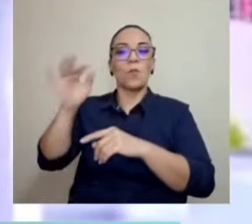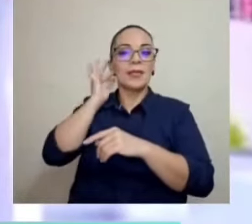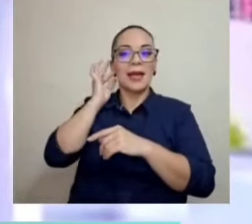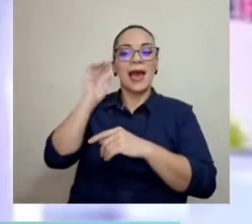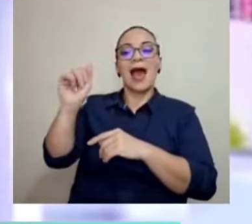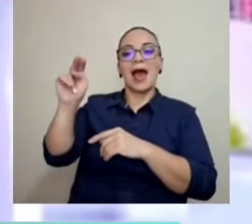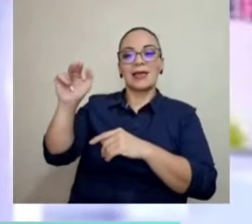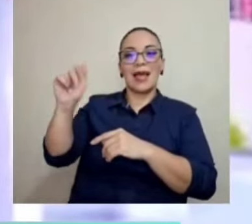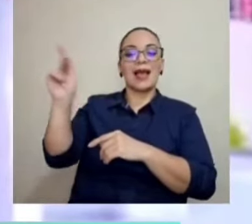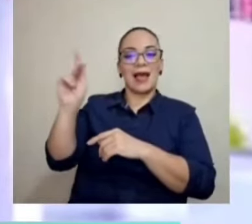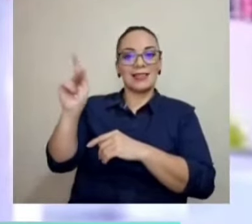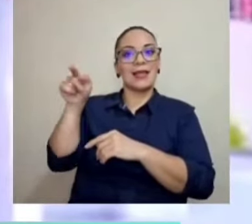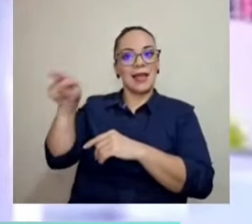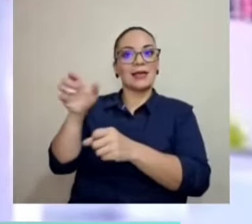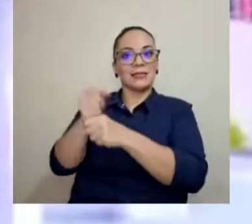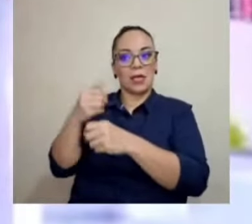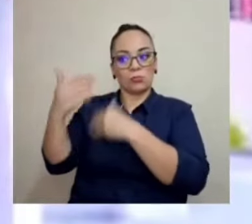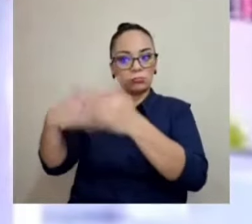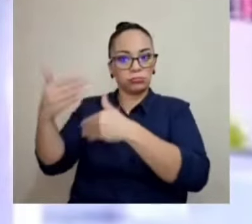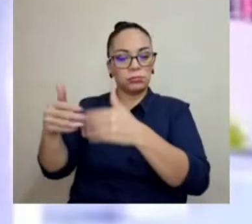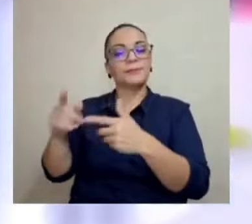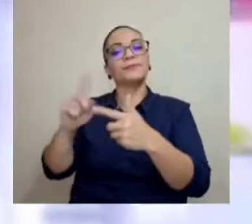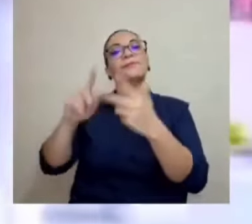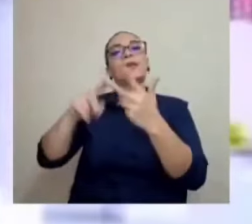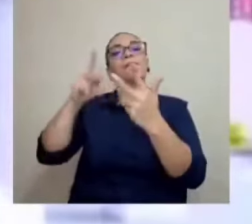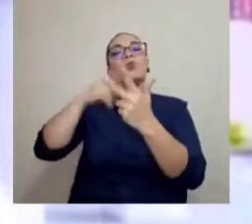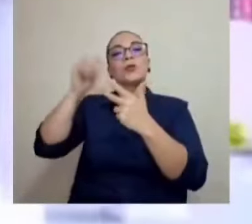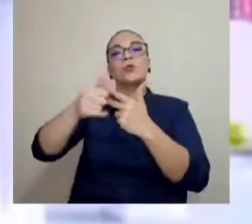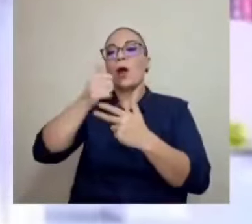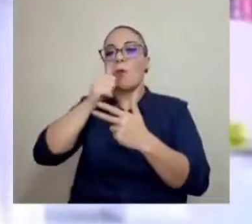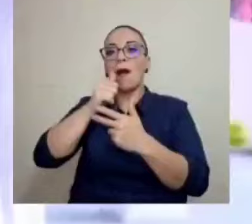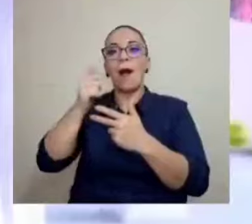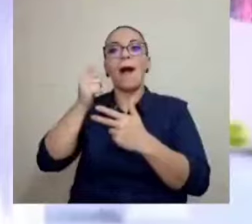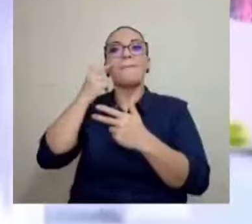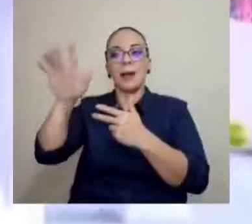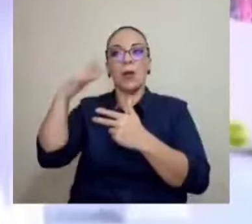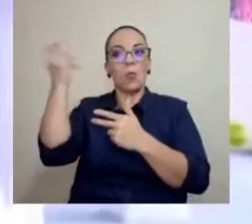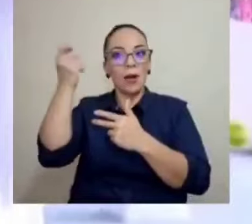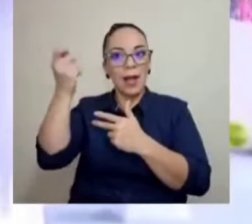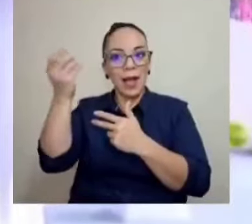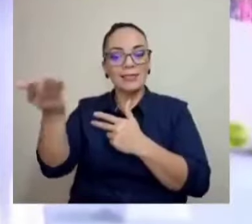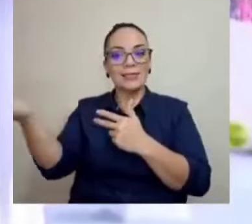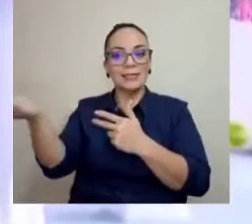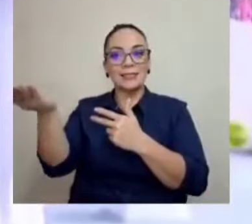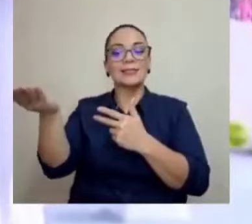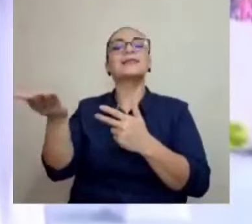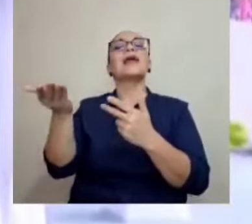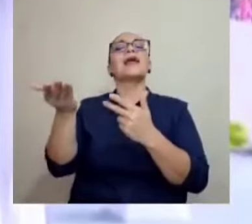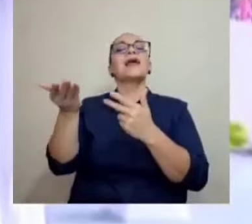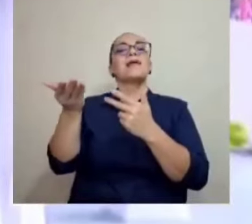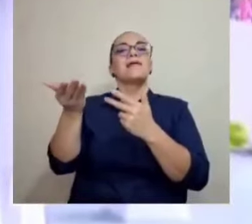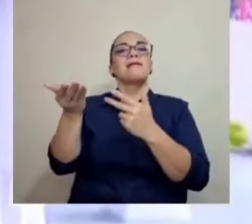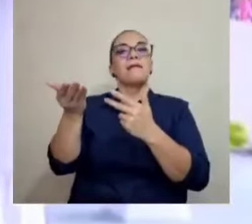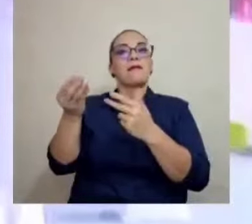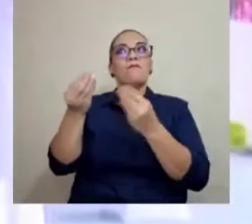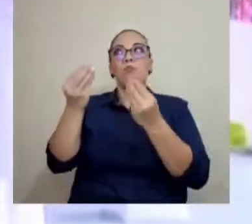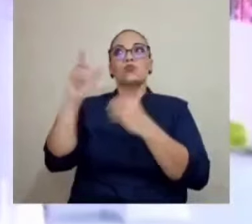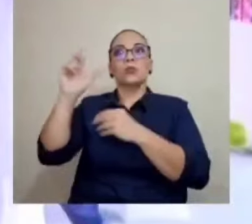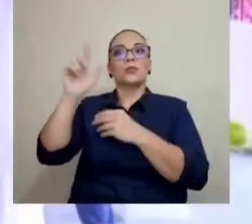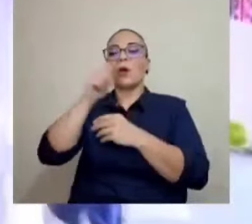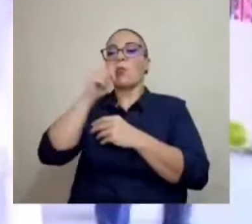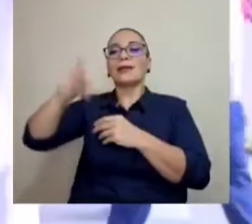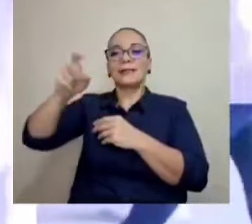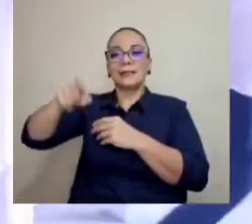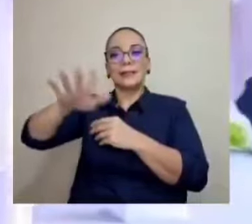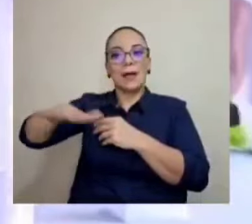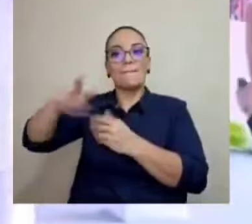Ana Karen está llevando adelante, el proyecto Agua para Guanacaste, que va a generar los litros de agua que necesita